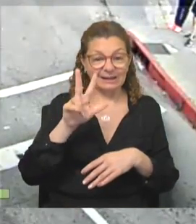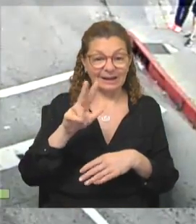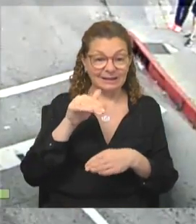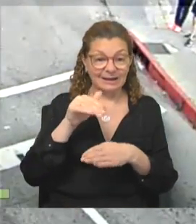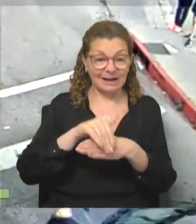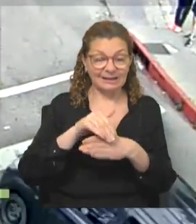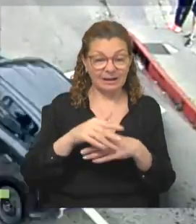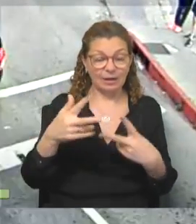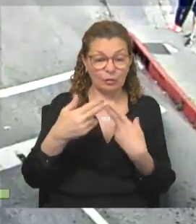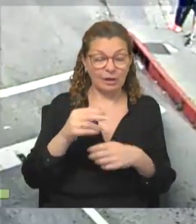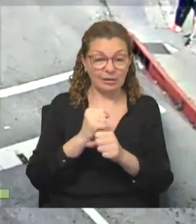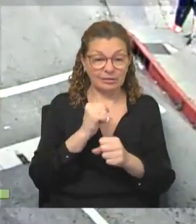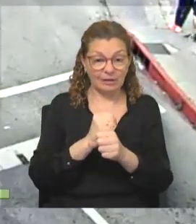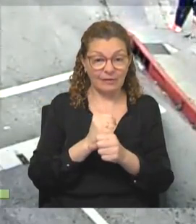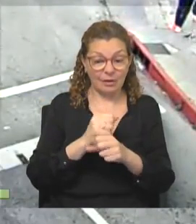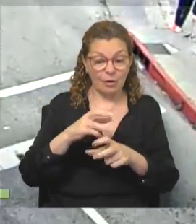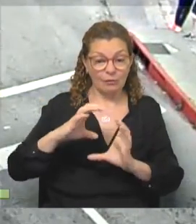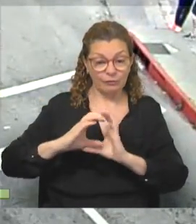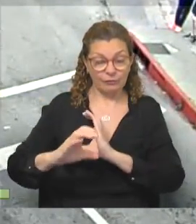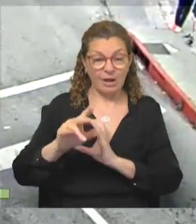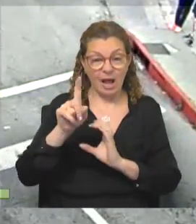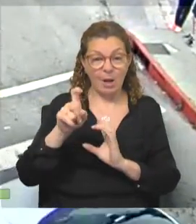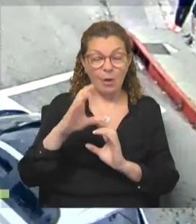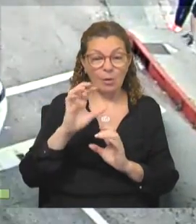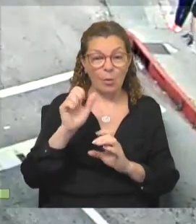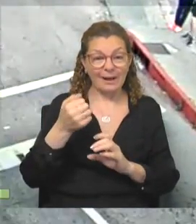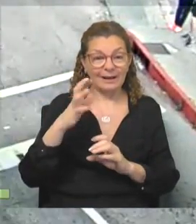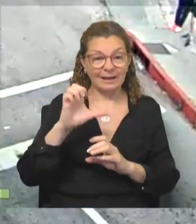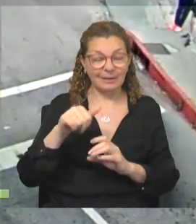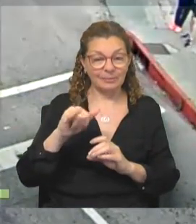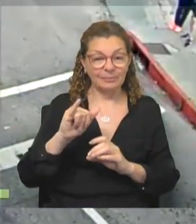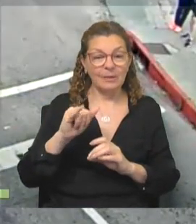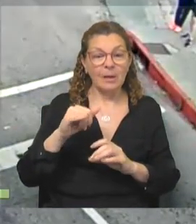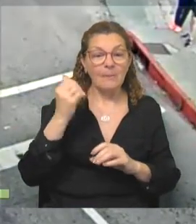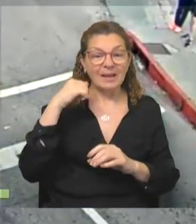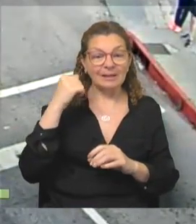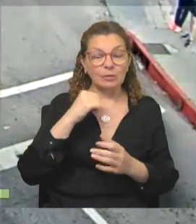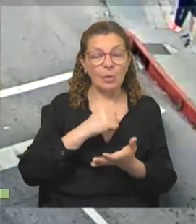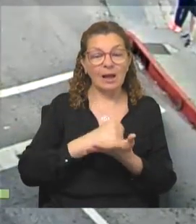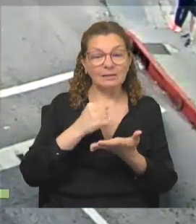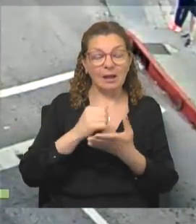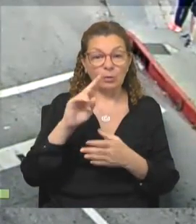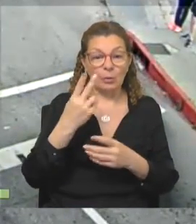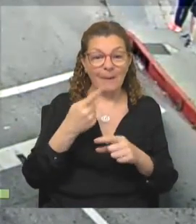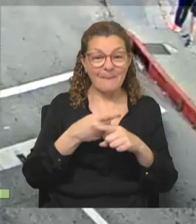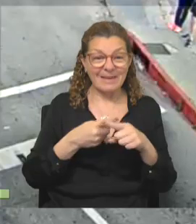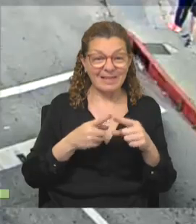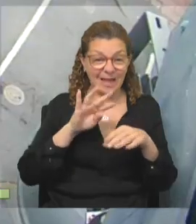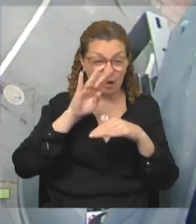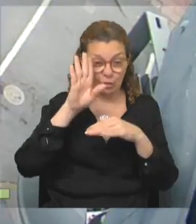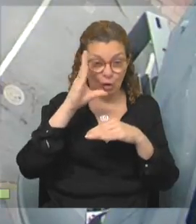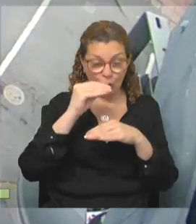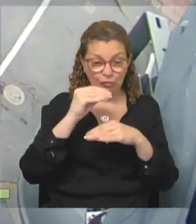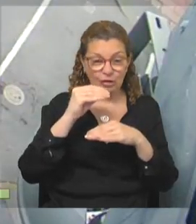tarde por trabajos de saneamiento yarim entre paisandu y Uruguay hasta la medianoche va a estar cortado por